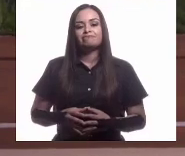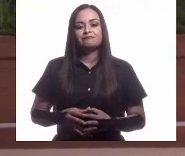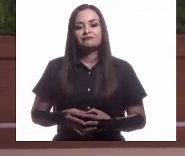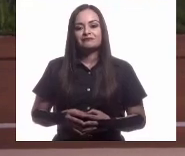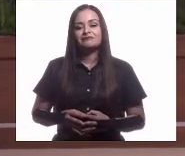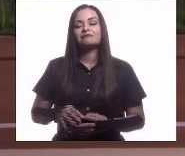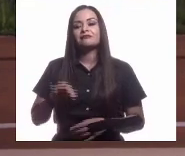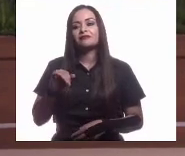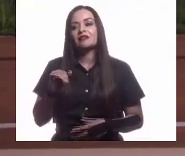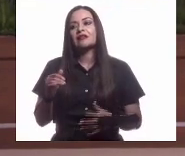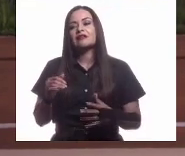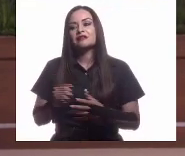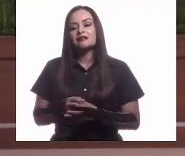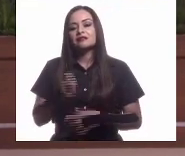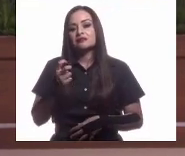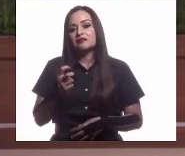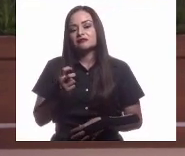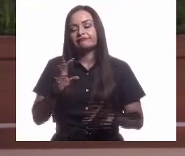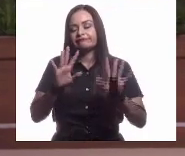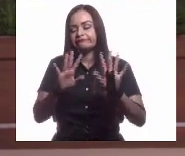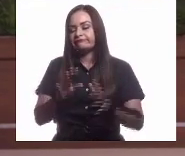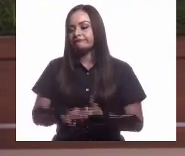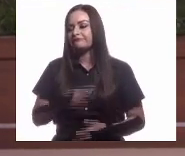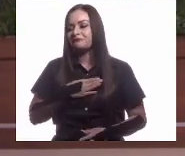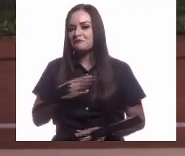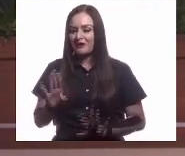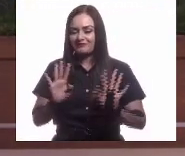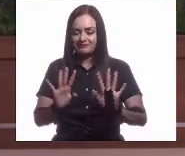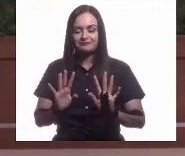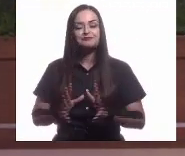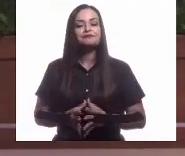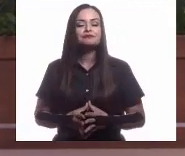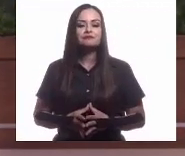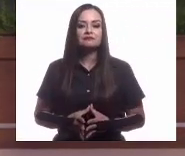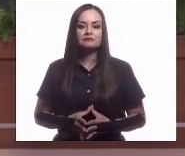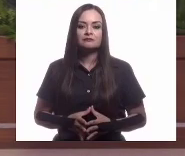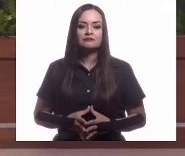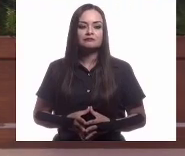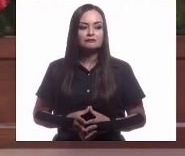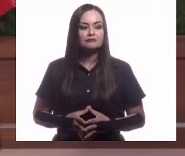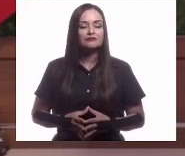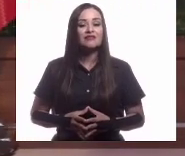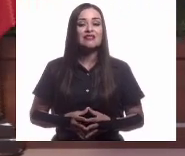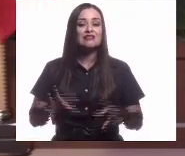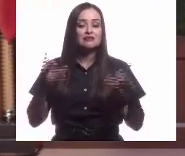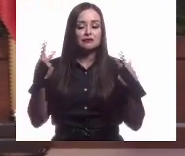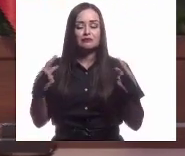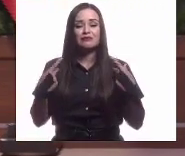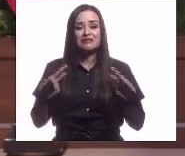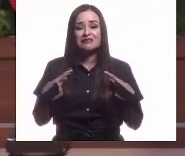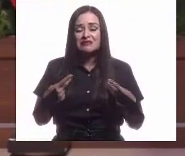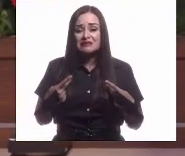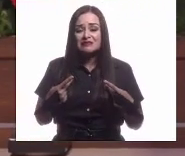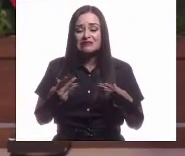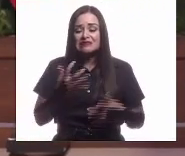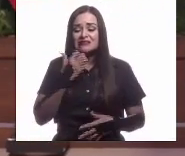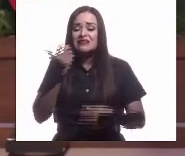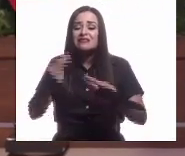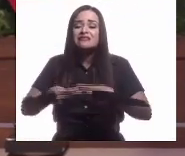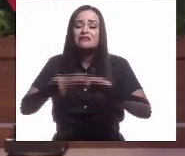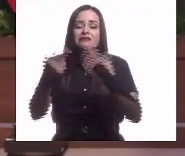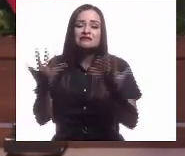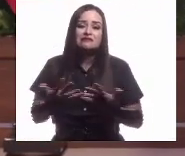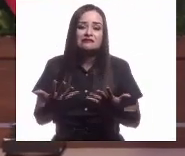hay sistemas de crédito más complicados. Pero bueno, la realidad de las cosas es que mucha gente que quiere hacer algo, pues a